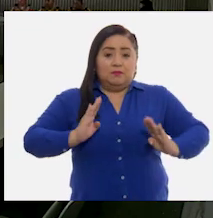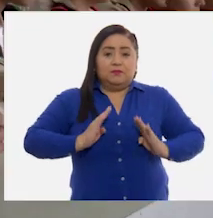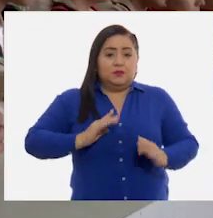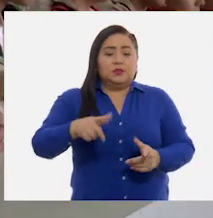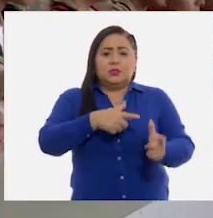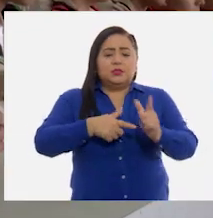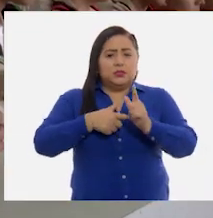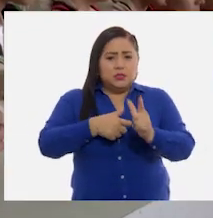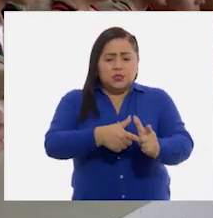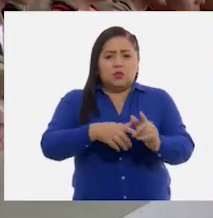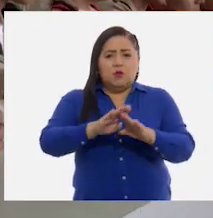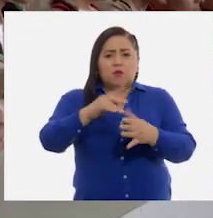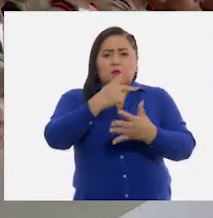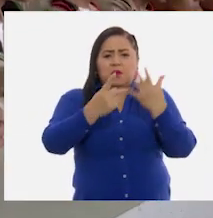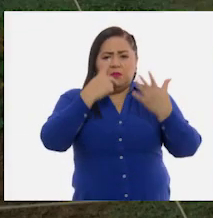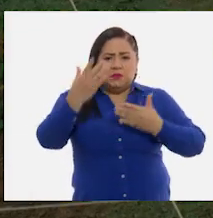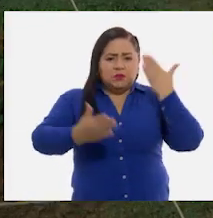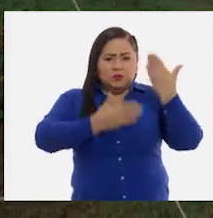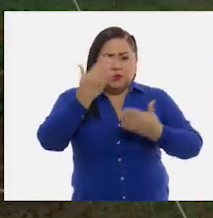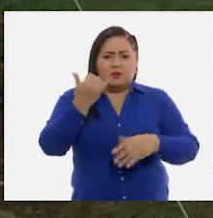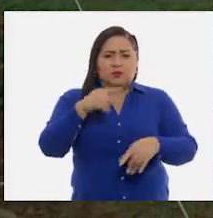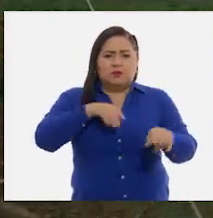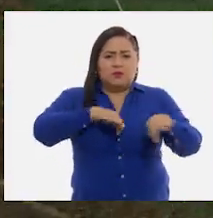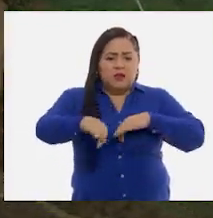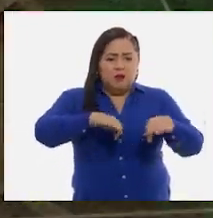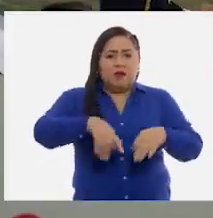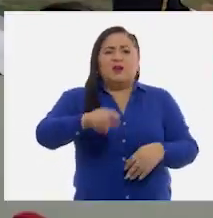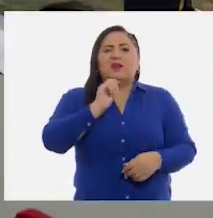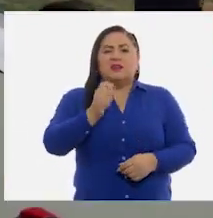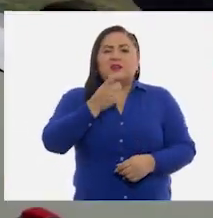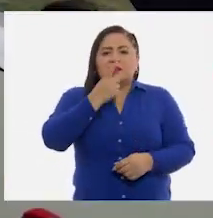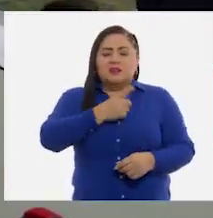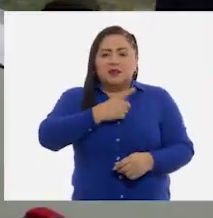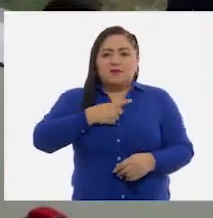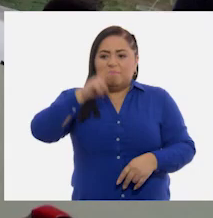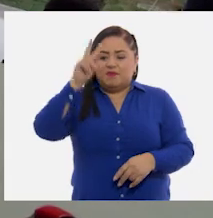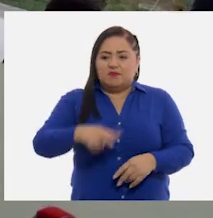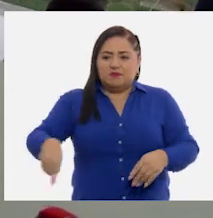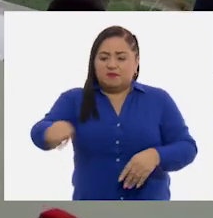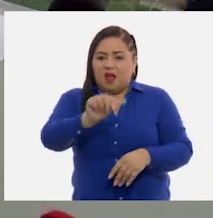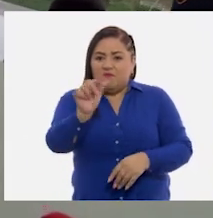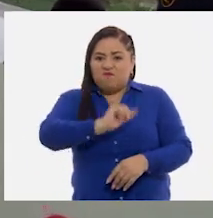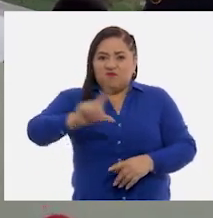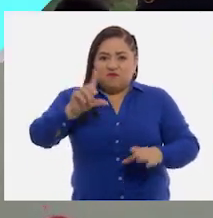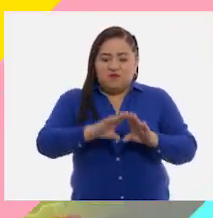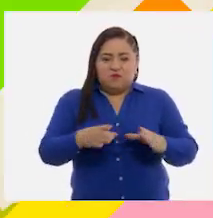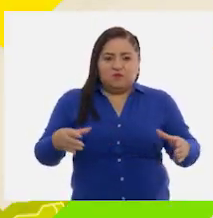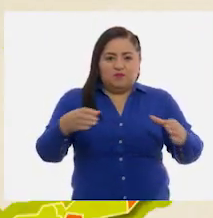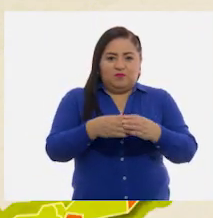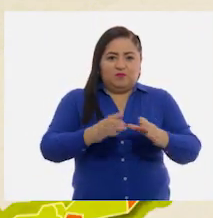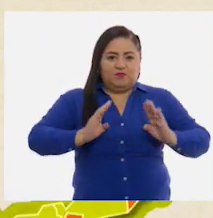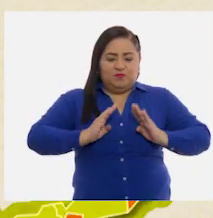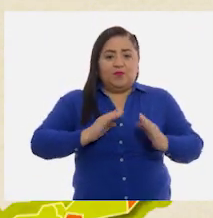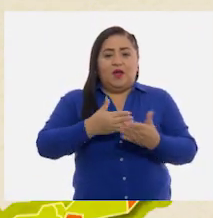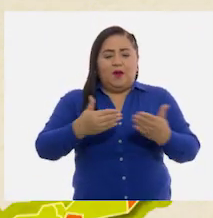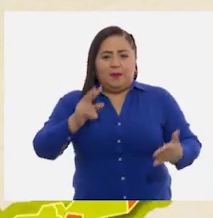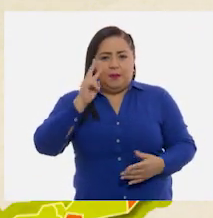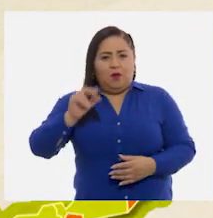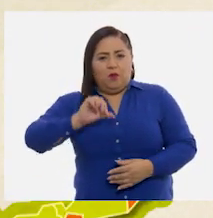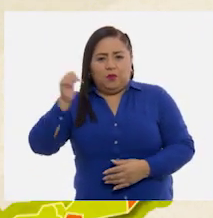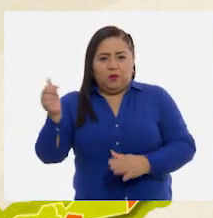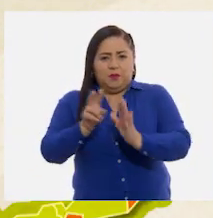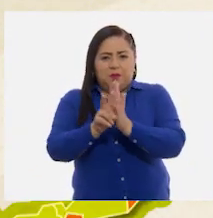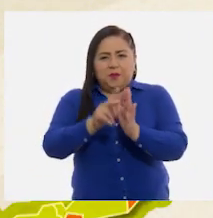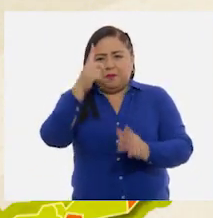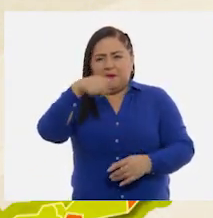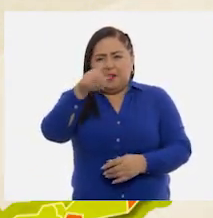de actualizar sus planes de estudio y sus instalaciones, con el fin de formar verdaderos profesionistas. Veamos el siguiente video para